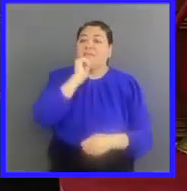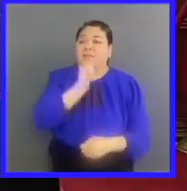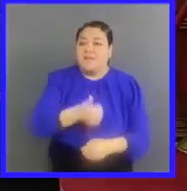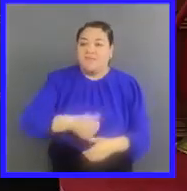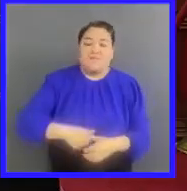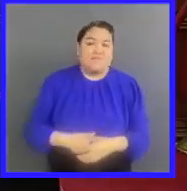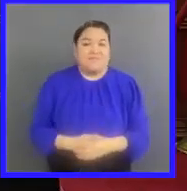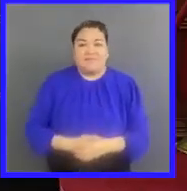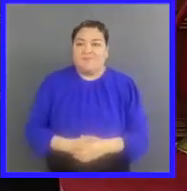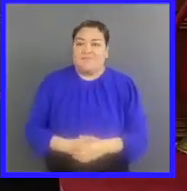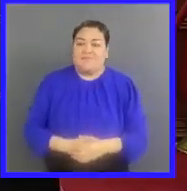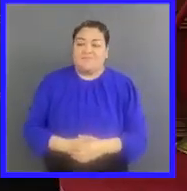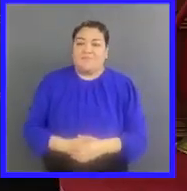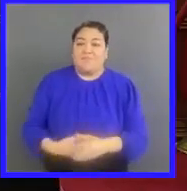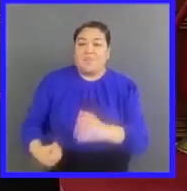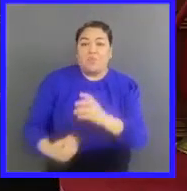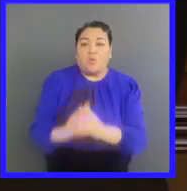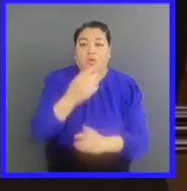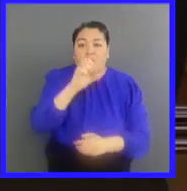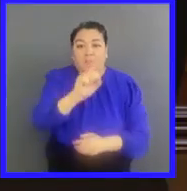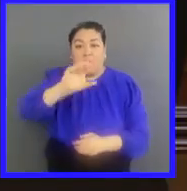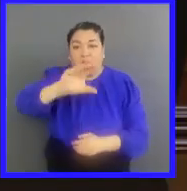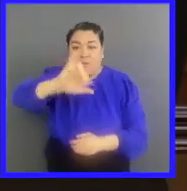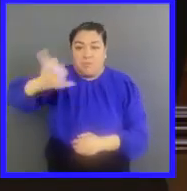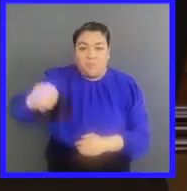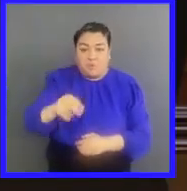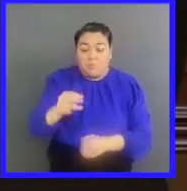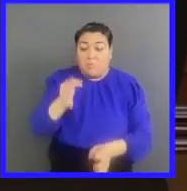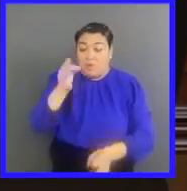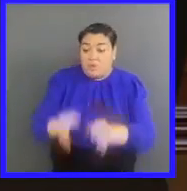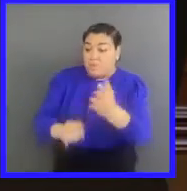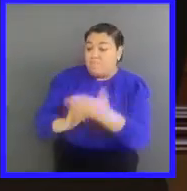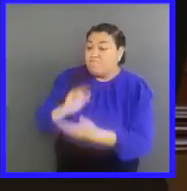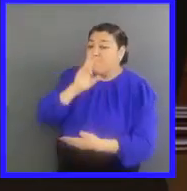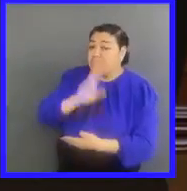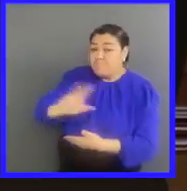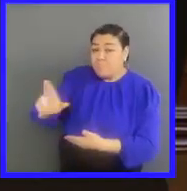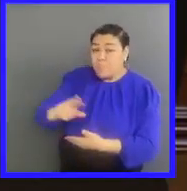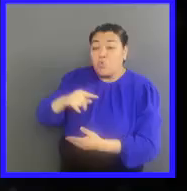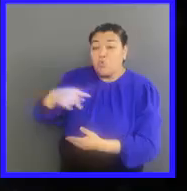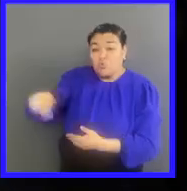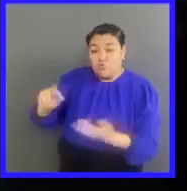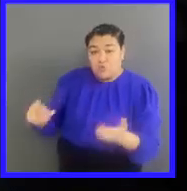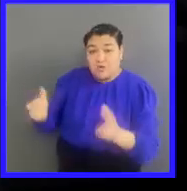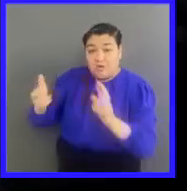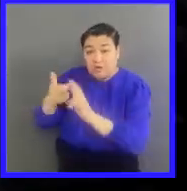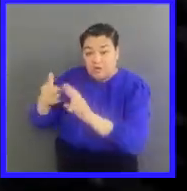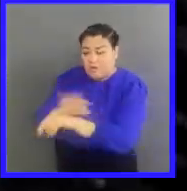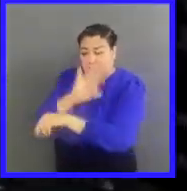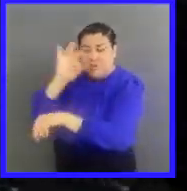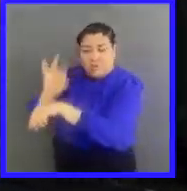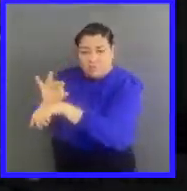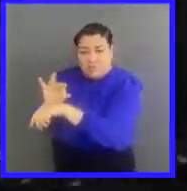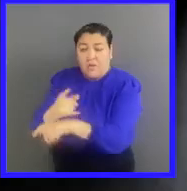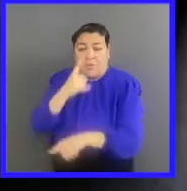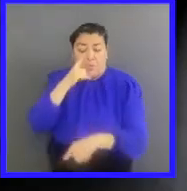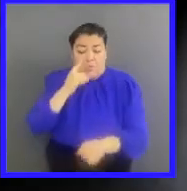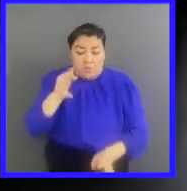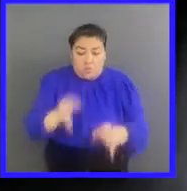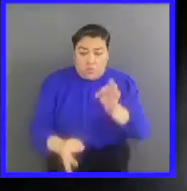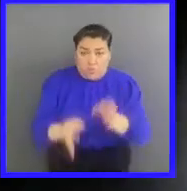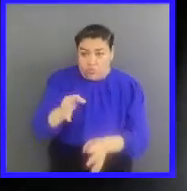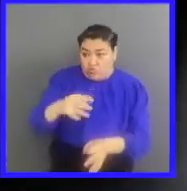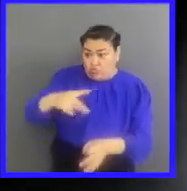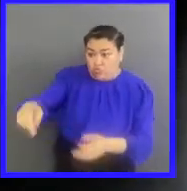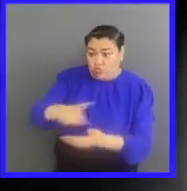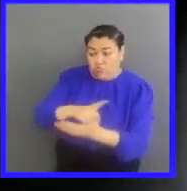La nueva Suprema Corte de Justicia protegió el derecho a la libertad religiosa de las personas. Determinó que hubo violación a ese derecho de